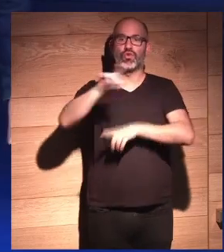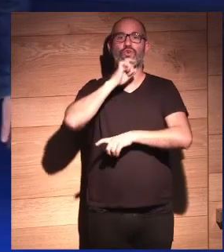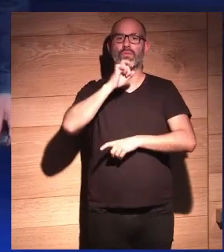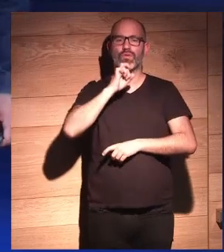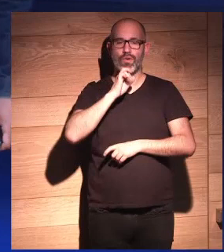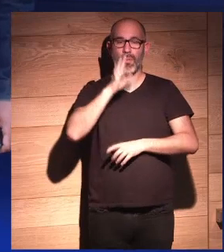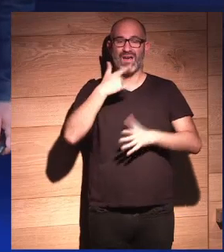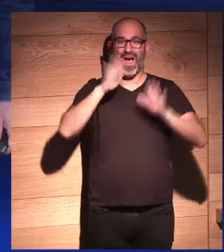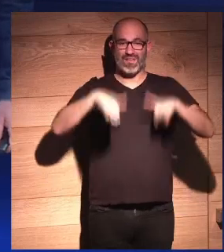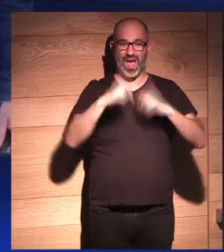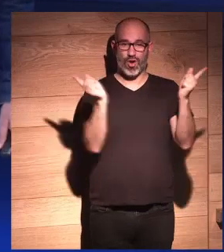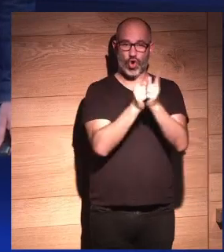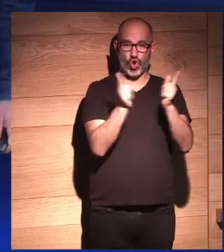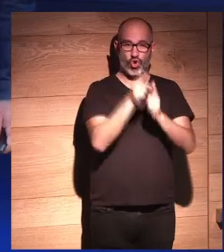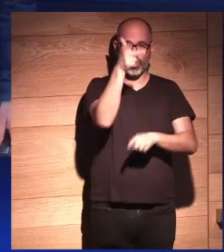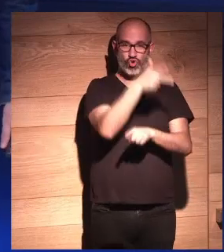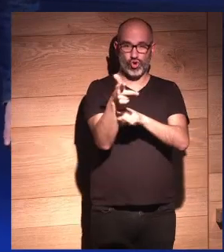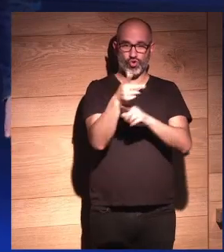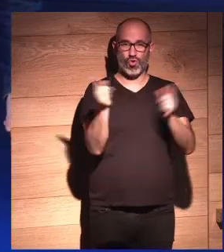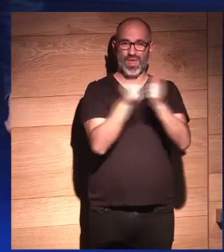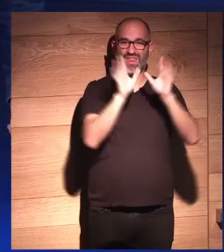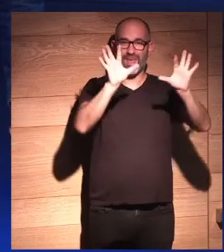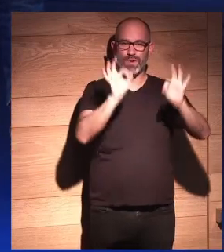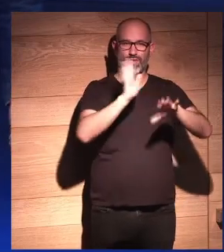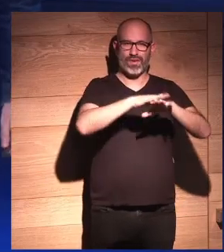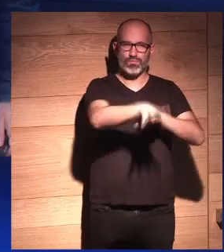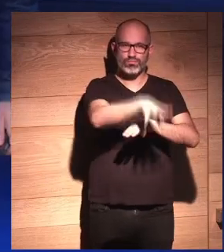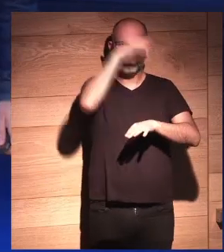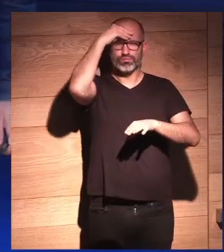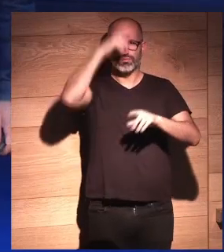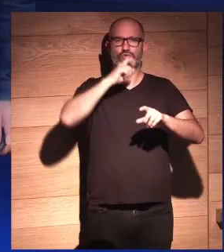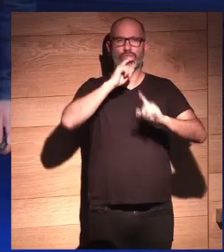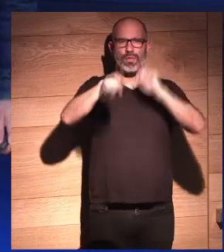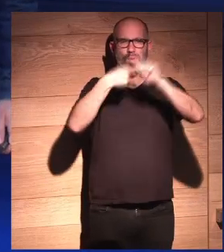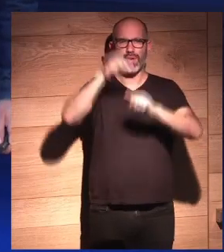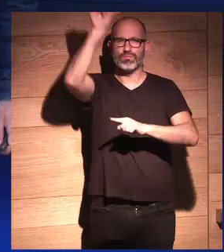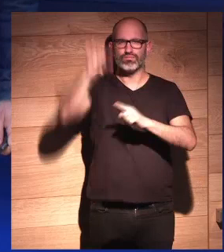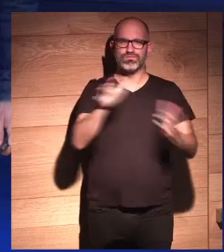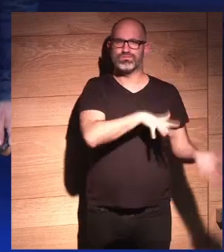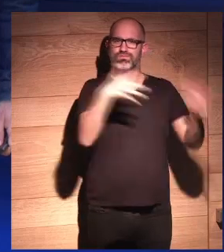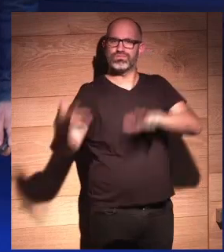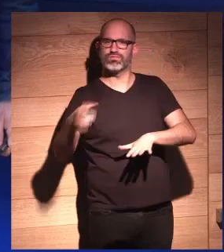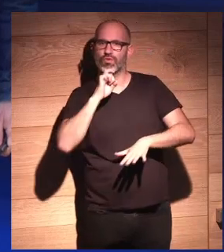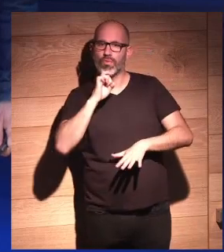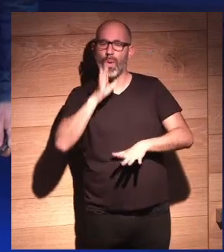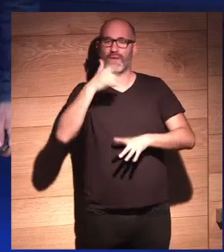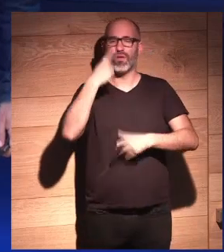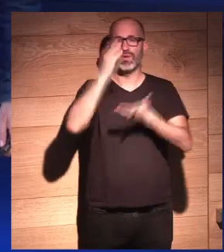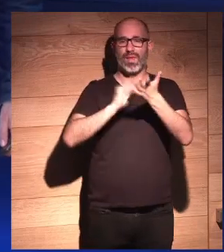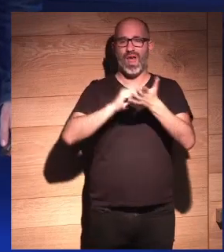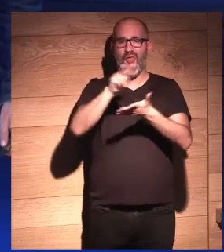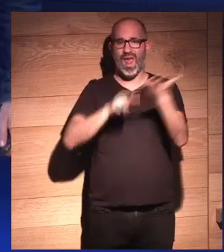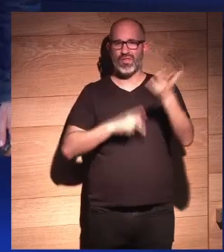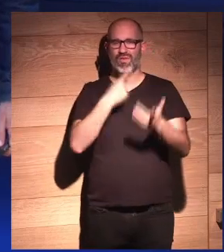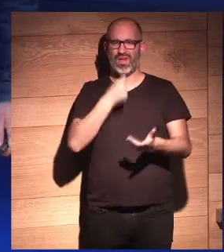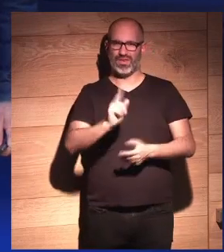fácil ver un cortometraje de 10 minutos y visualizar cómo puede ser el largo que tener que imaginártelo solo leyéndolo. Y luego